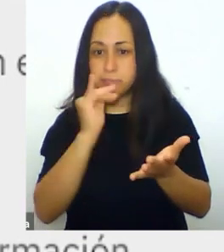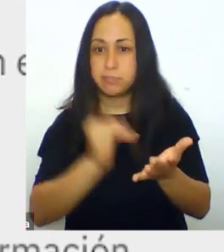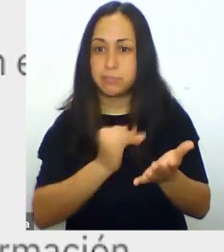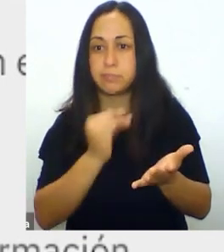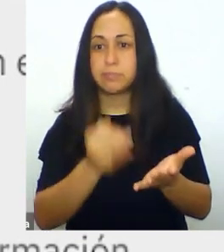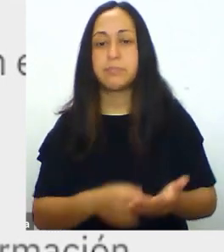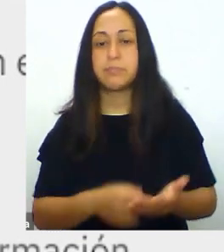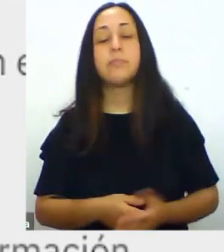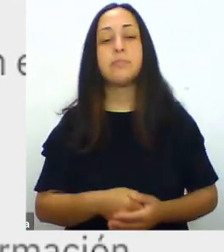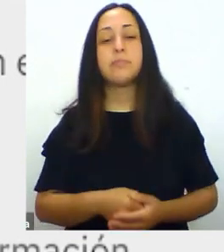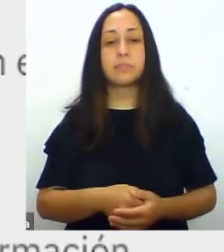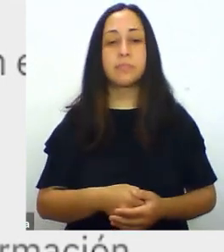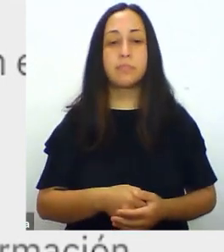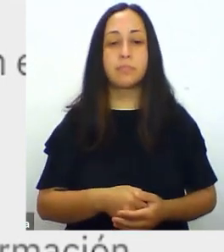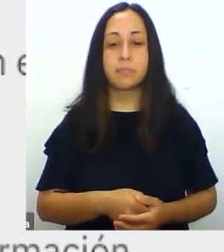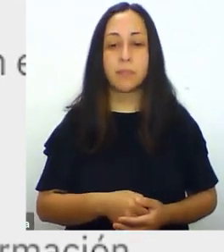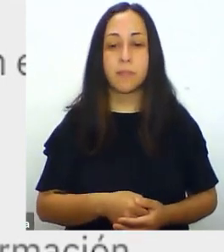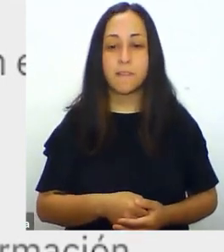TEDIC,